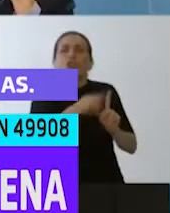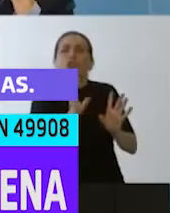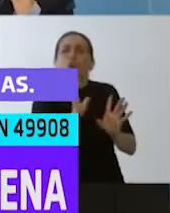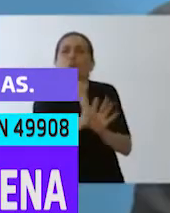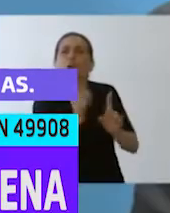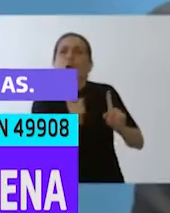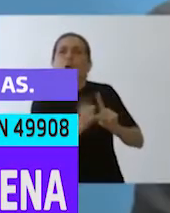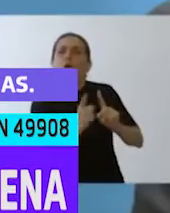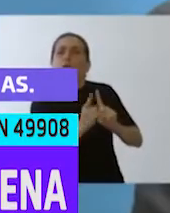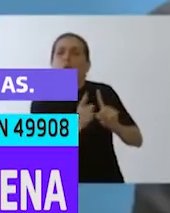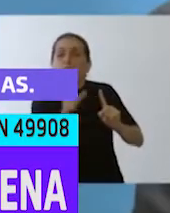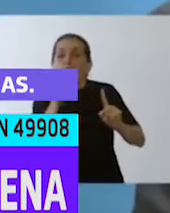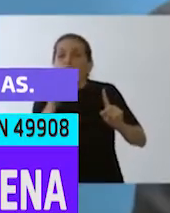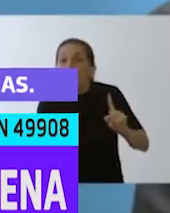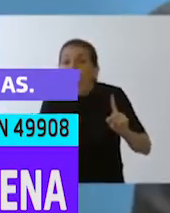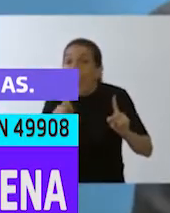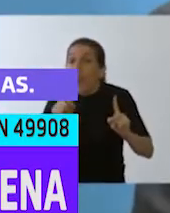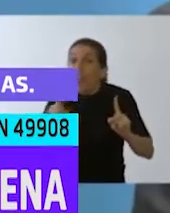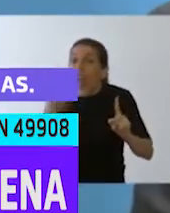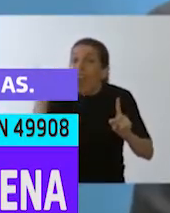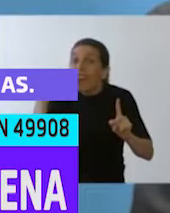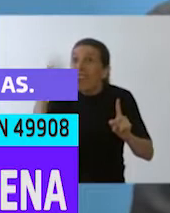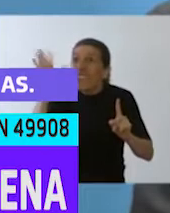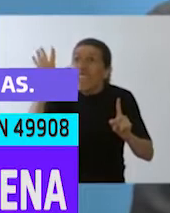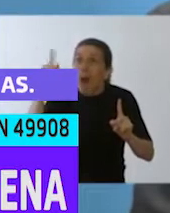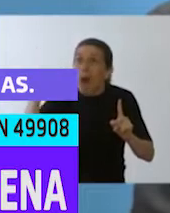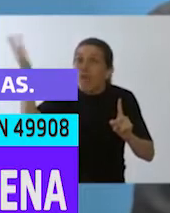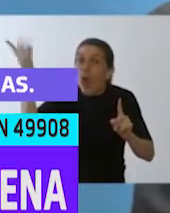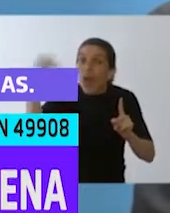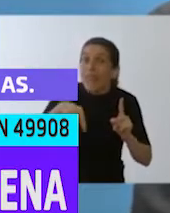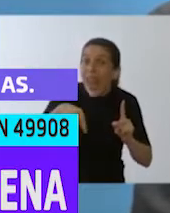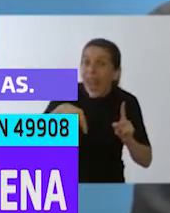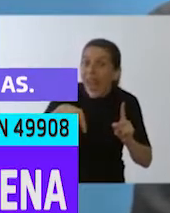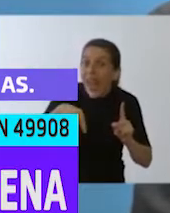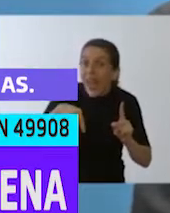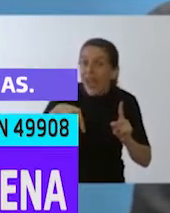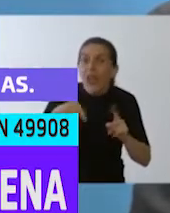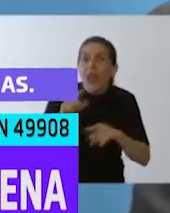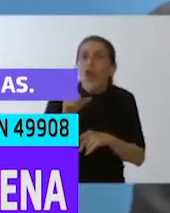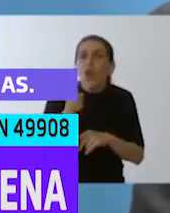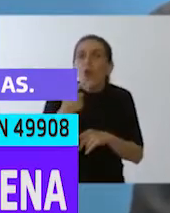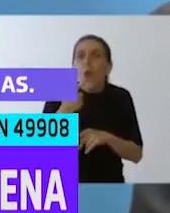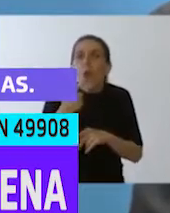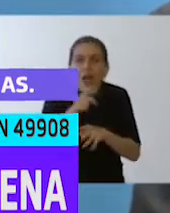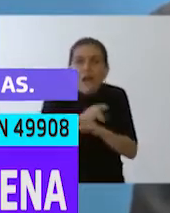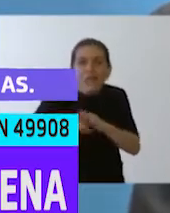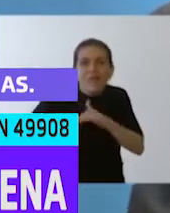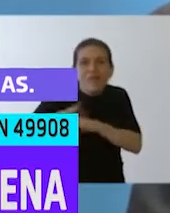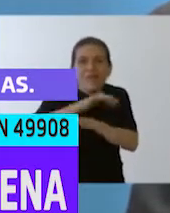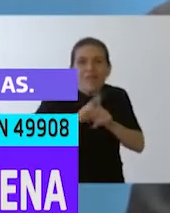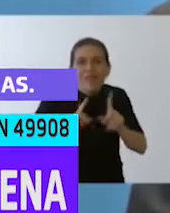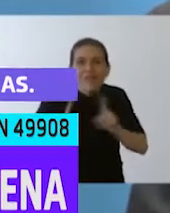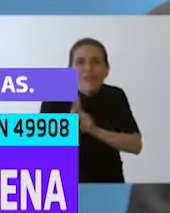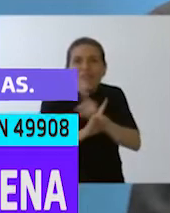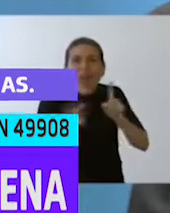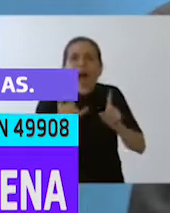esa recomendación desde el punto de vista médico. No somos, somos sanitaristas o tenemos ese pensamiento global